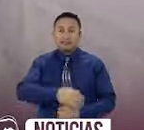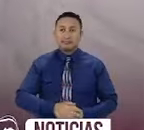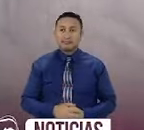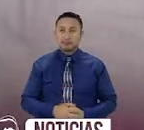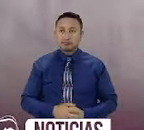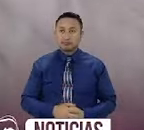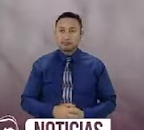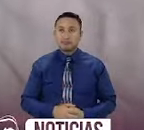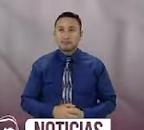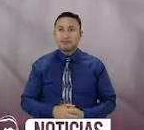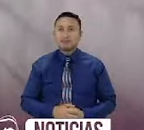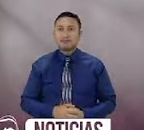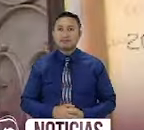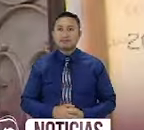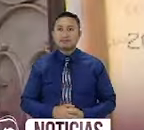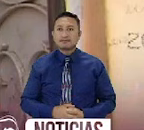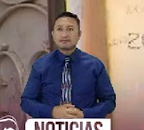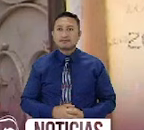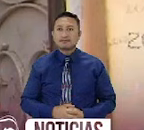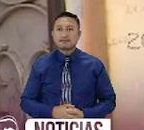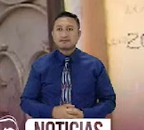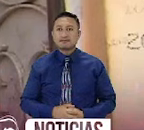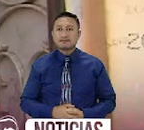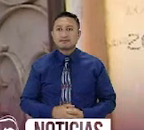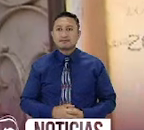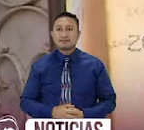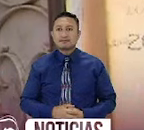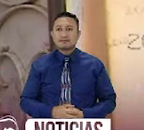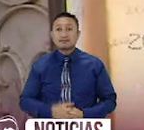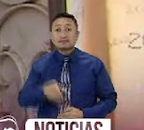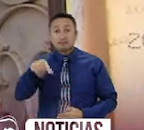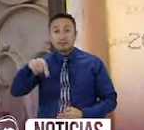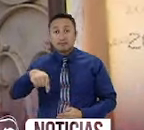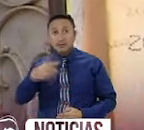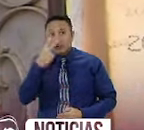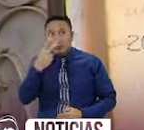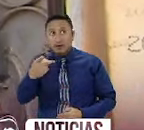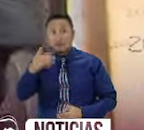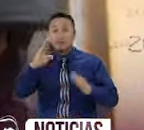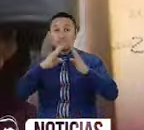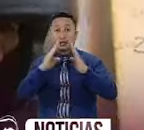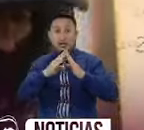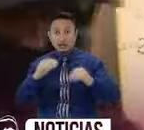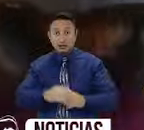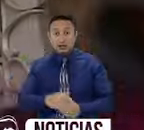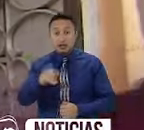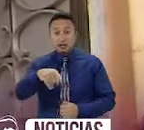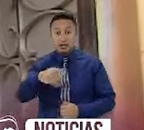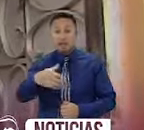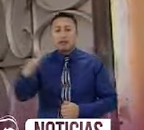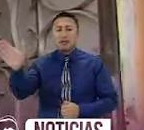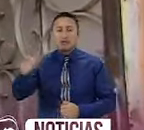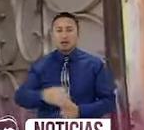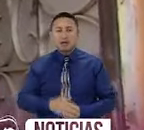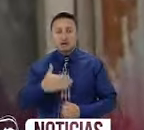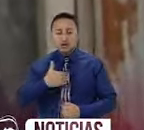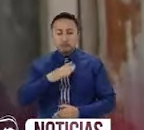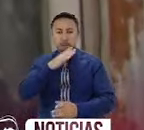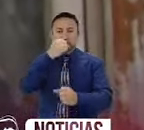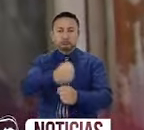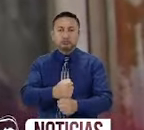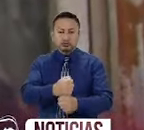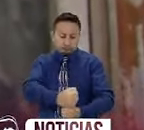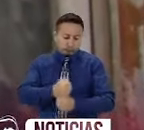y extorsión. Donde ellos van señalizando las viviendas que ya tienen que desalojar las personas para ellos